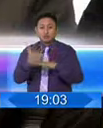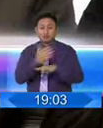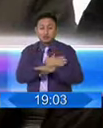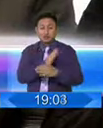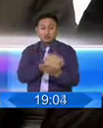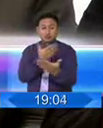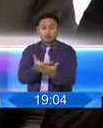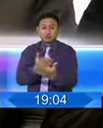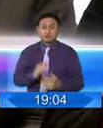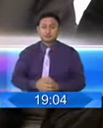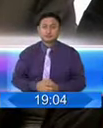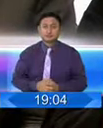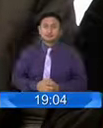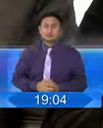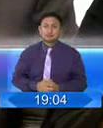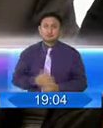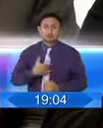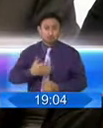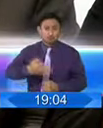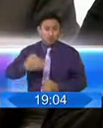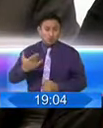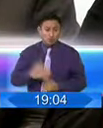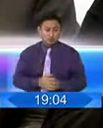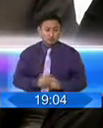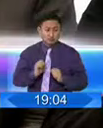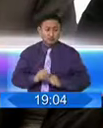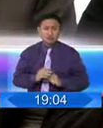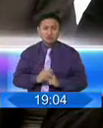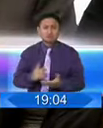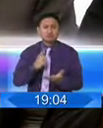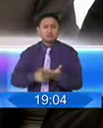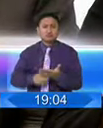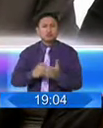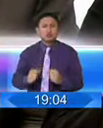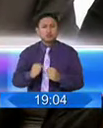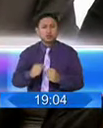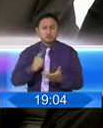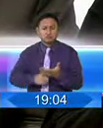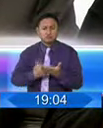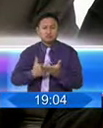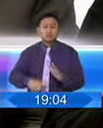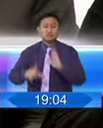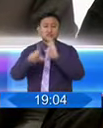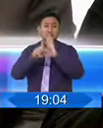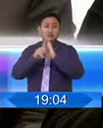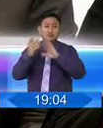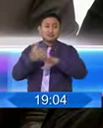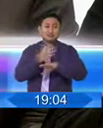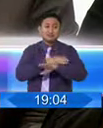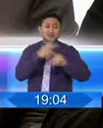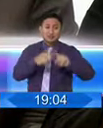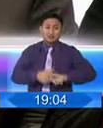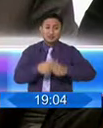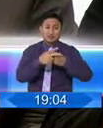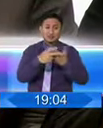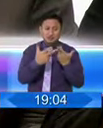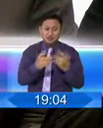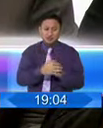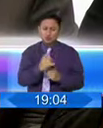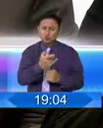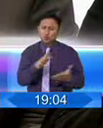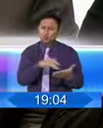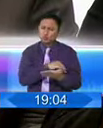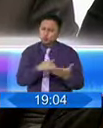presentado. Estamos seguros que será un motivo de intenso debate. Es una ley que desde el inicio fue extremadamente